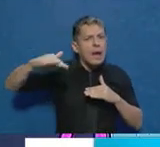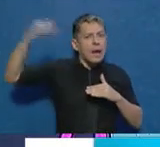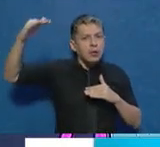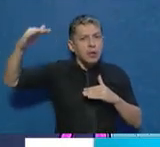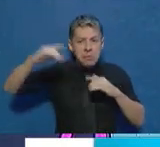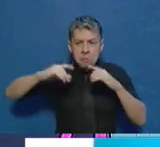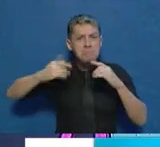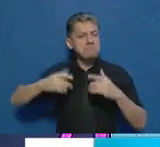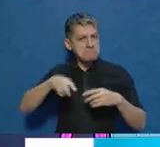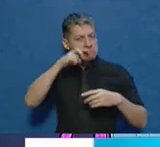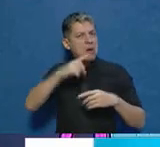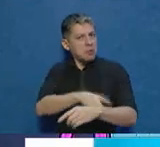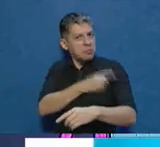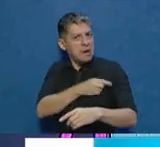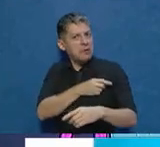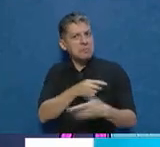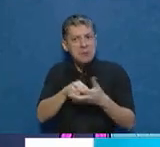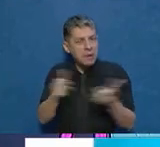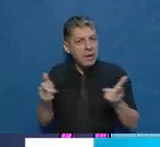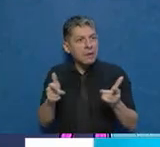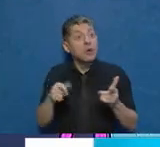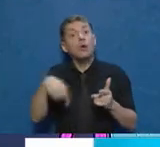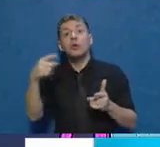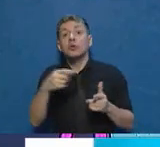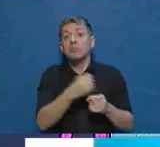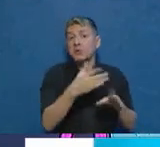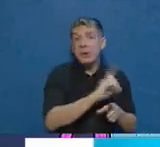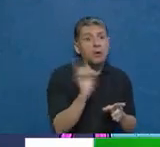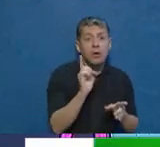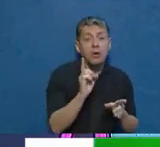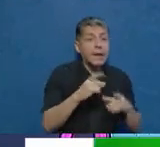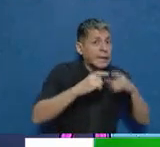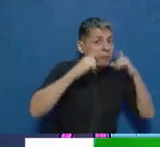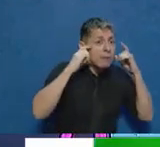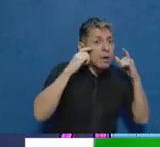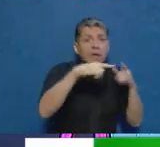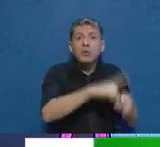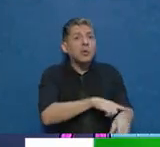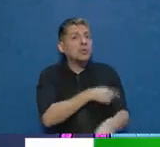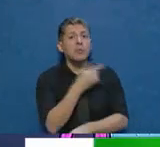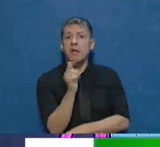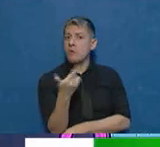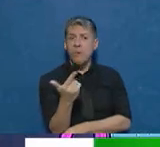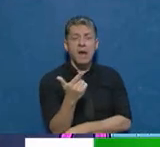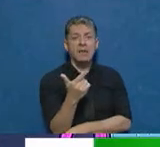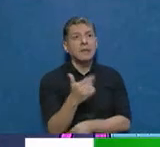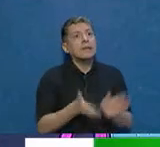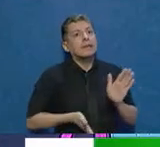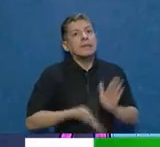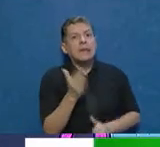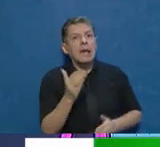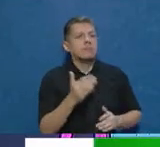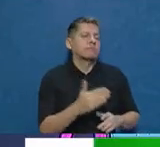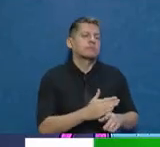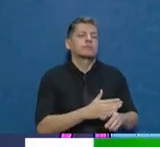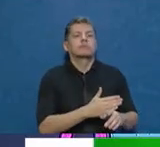preocupa, que son los no profesionales, que se ponen hoy un tapaboca, no están acostumbrados y salen a exigirse porque hace un montón